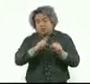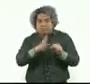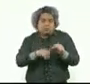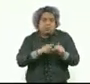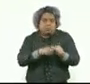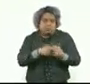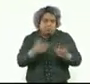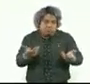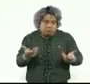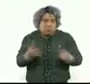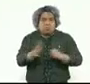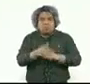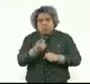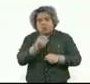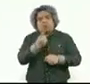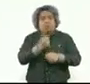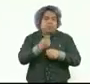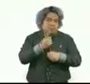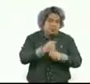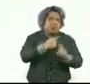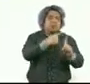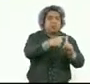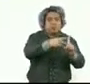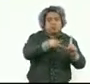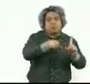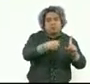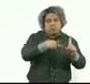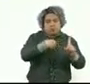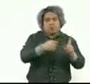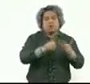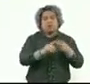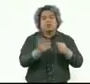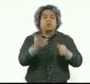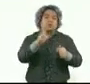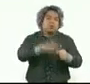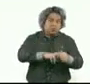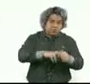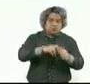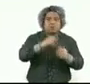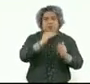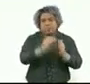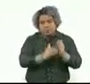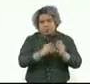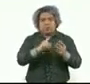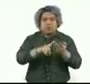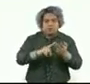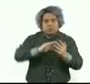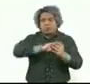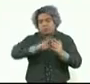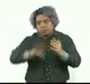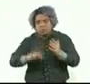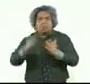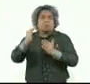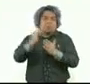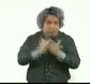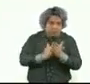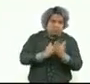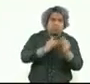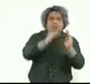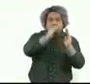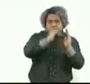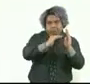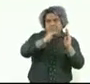ves que bajan los casos positivos, después que bajan los ingresos y finalmente que bajan las defunciones, todo con cierto rezago.